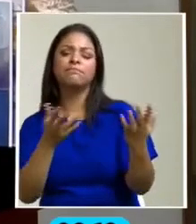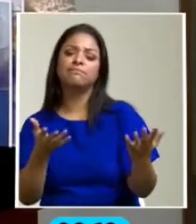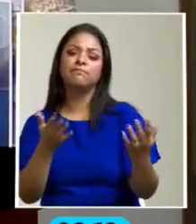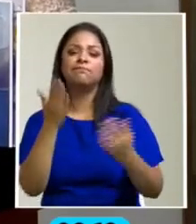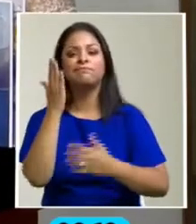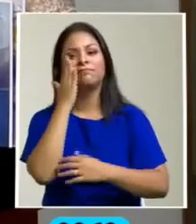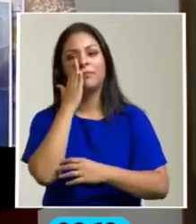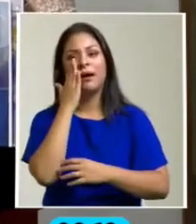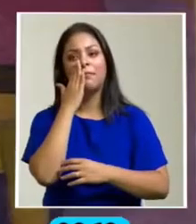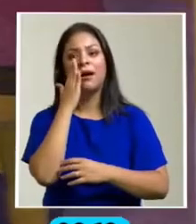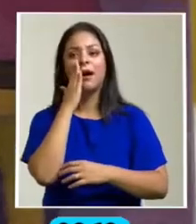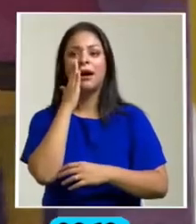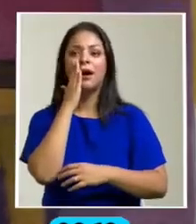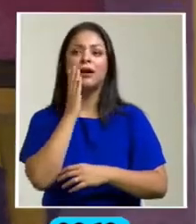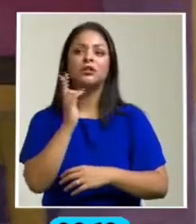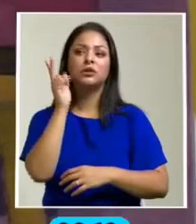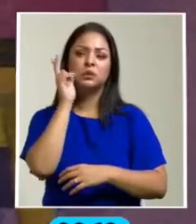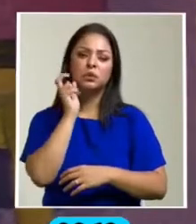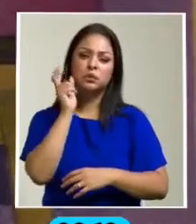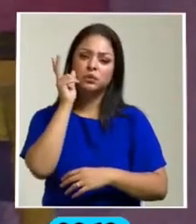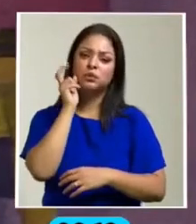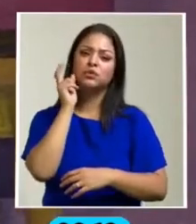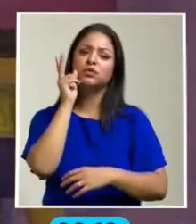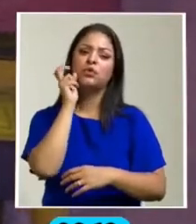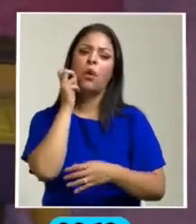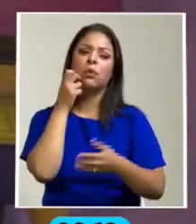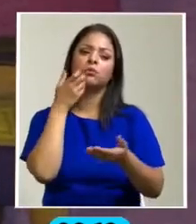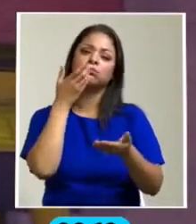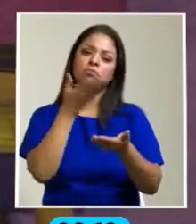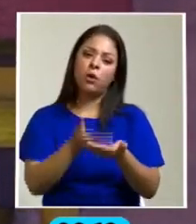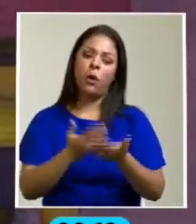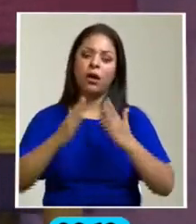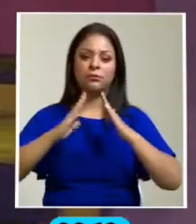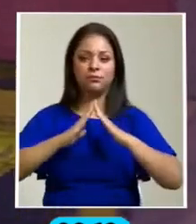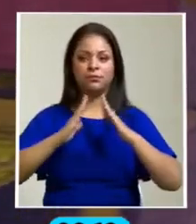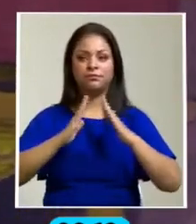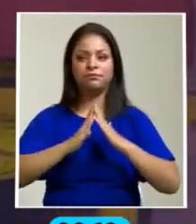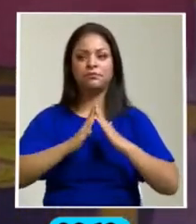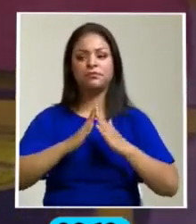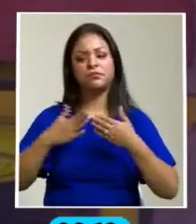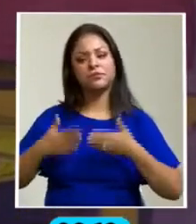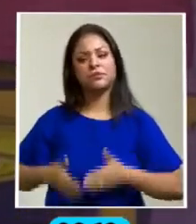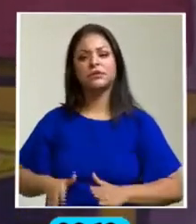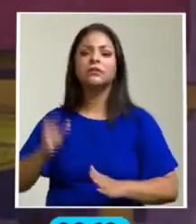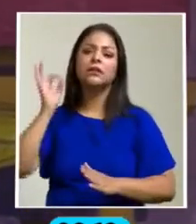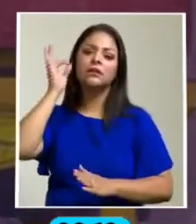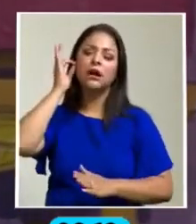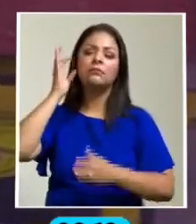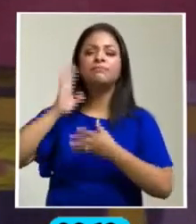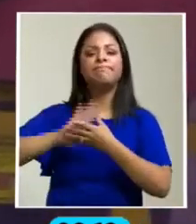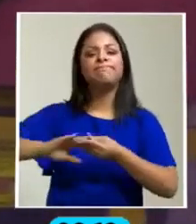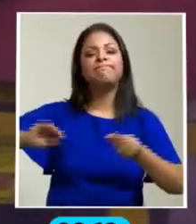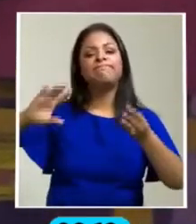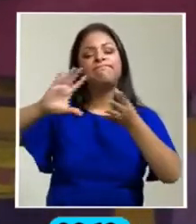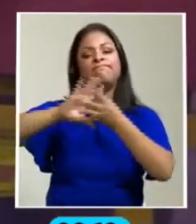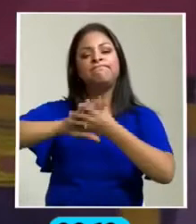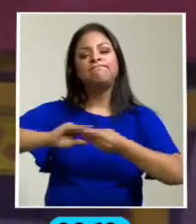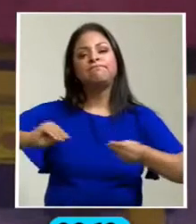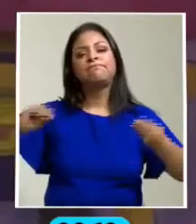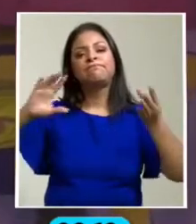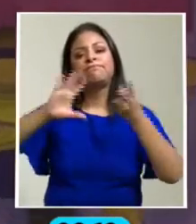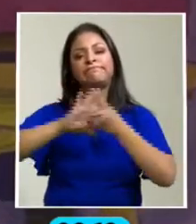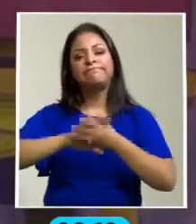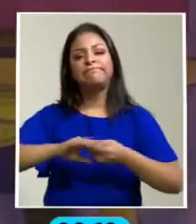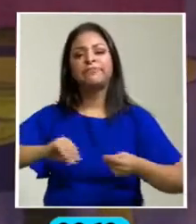la escuchara apenas llegó a su casa. Su hija le contara lo linda que se veía con